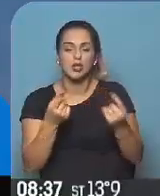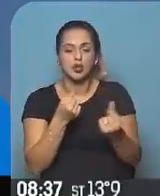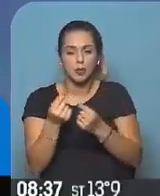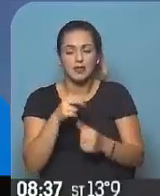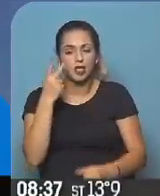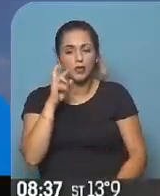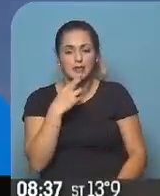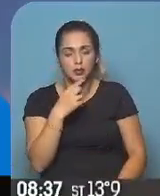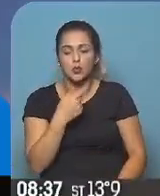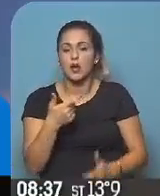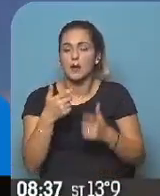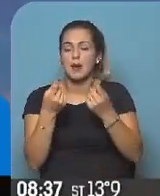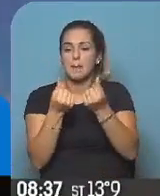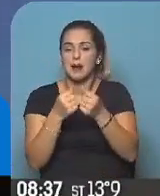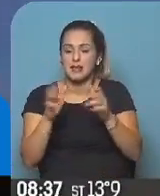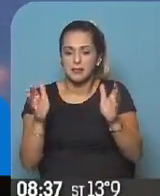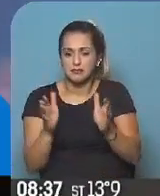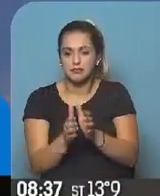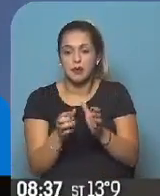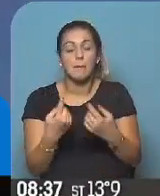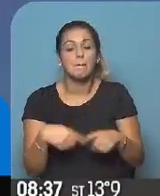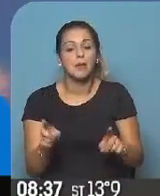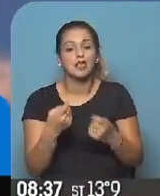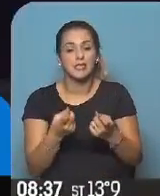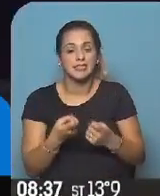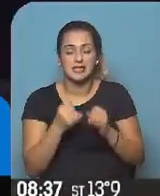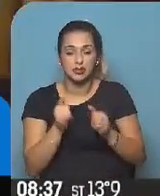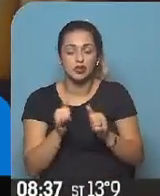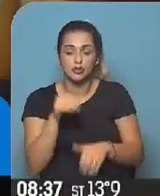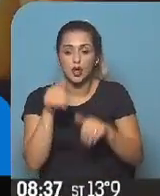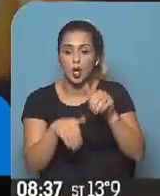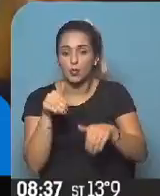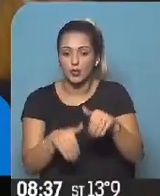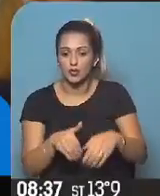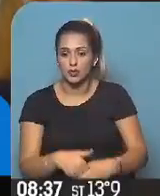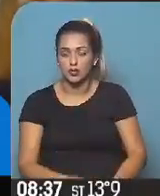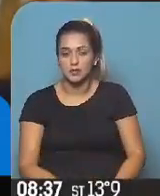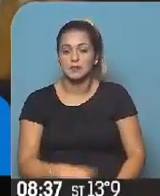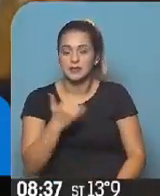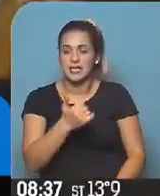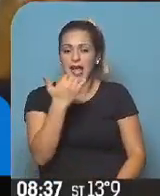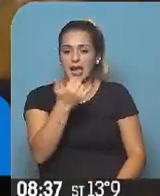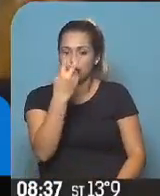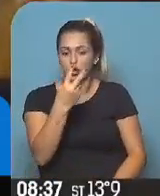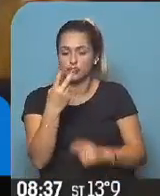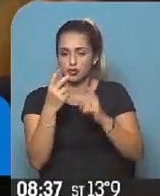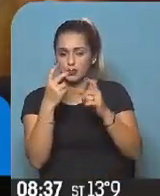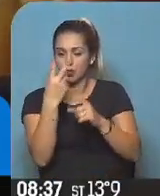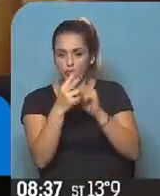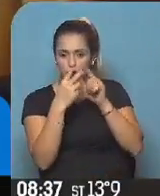los recortes por donde van a pasar pero claro necesitan los votos hay dos instancias de negociación